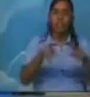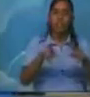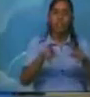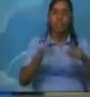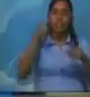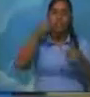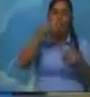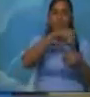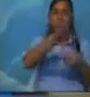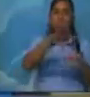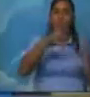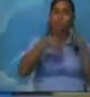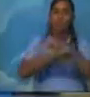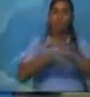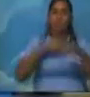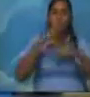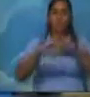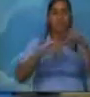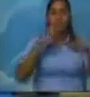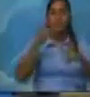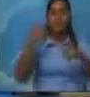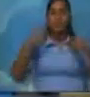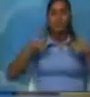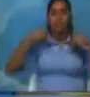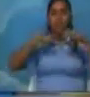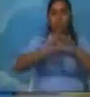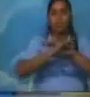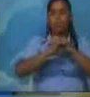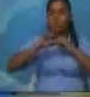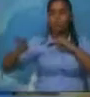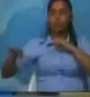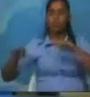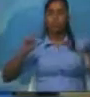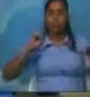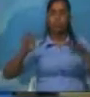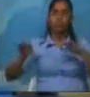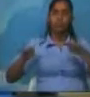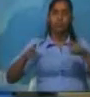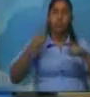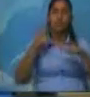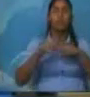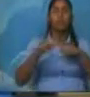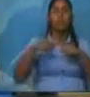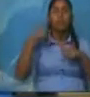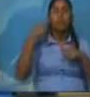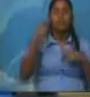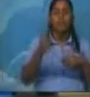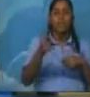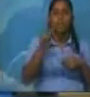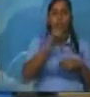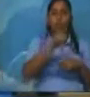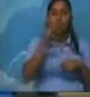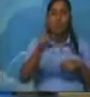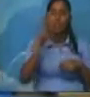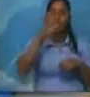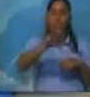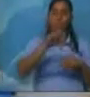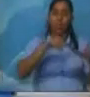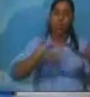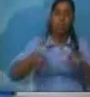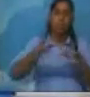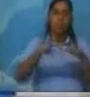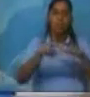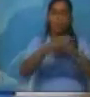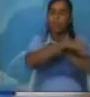pueblo se vaya multiplicando yo los voy espantando a ustedes pero mientras tanto que ustedes están ahí la